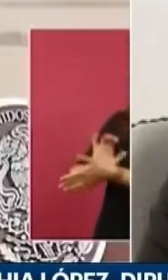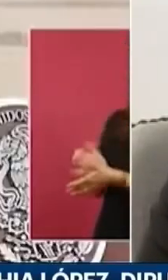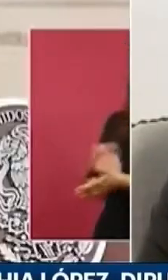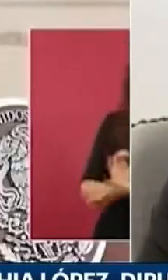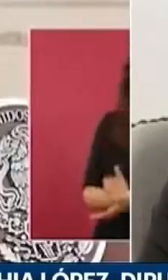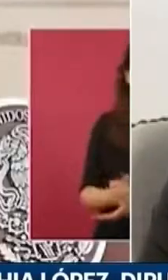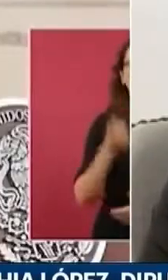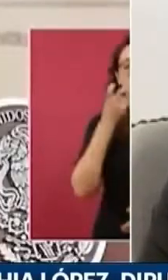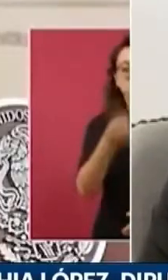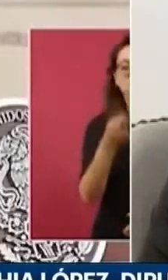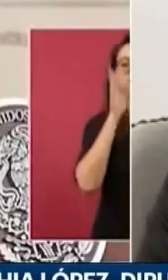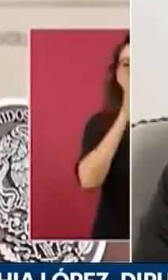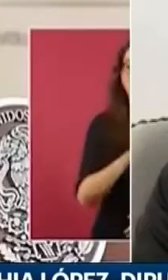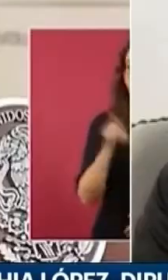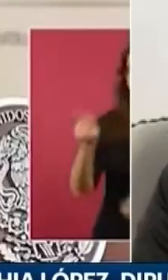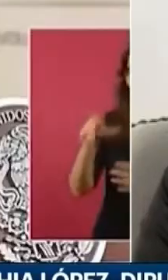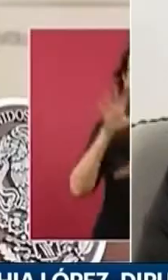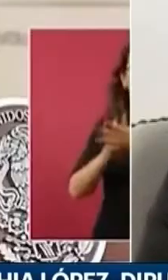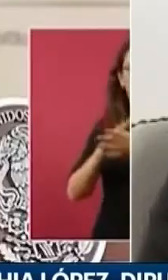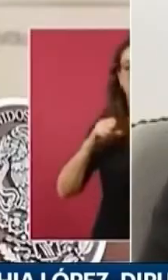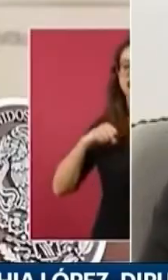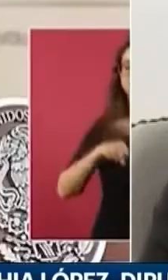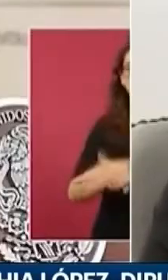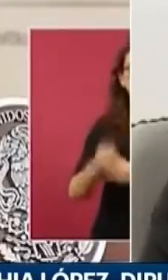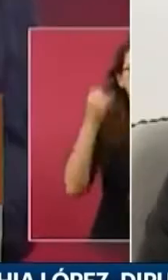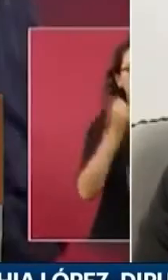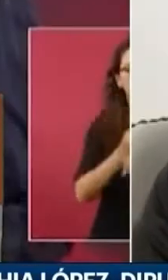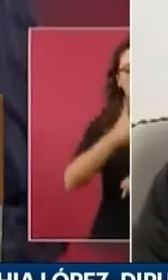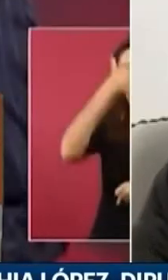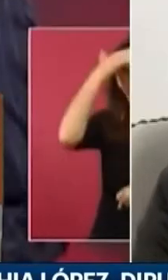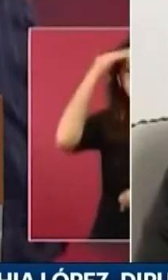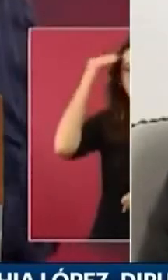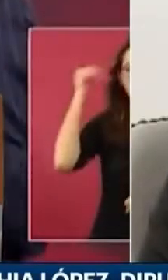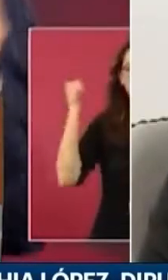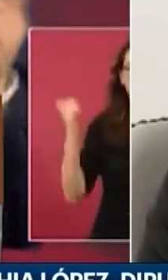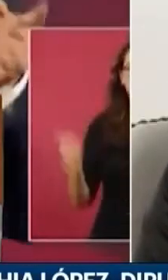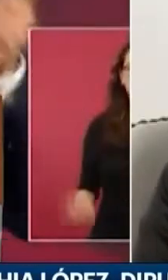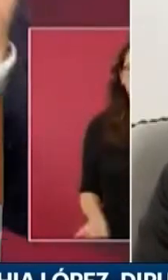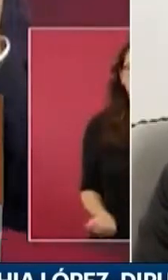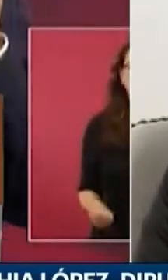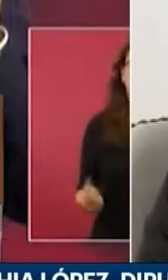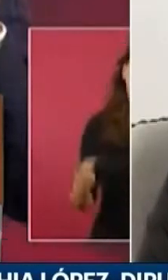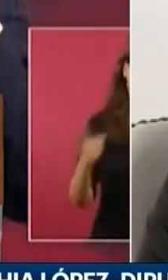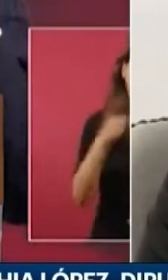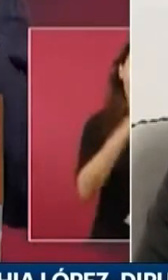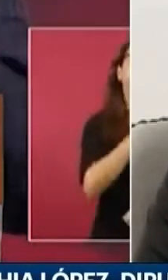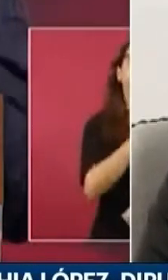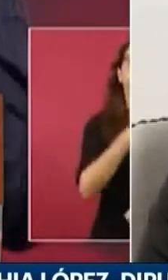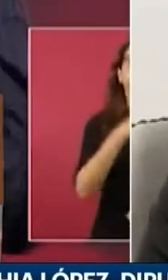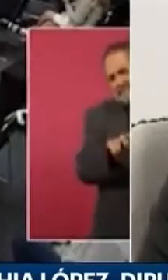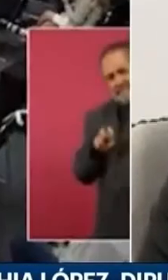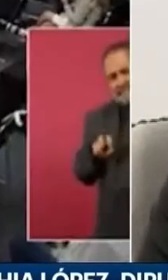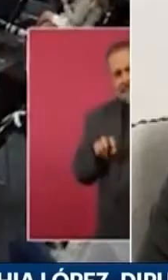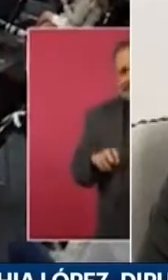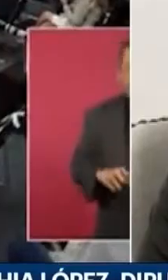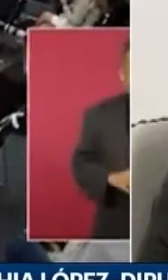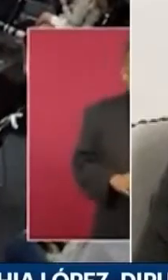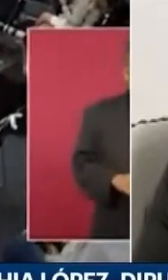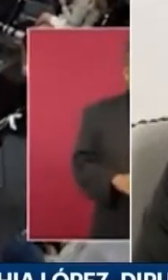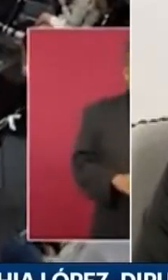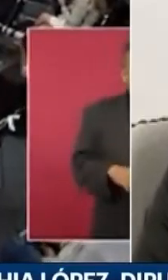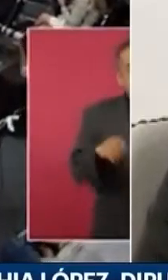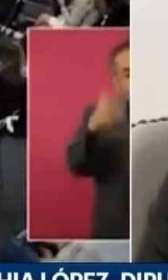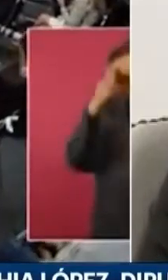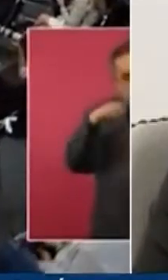el hecho de que sea un prisionero político su expresidente y esté en México, pues es, primero,